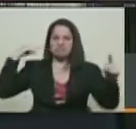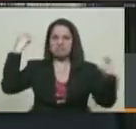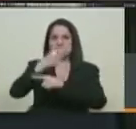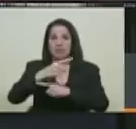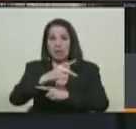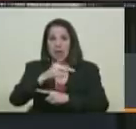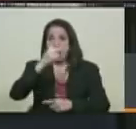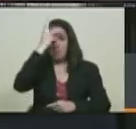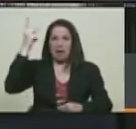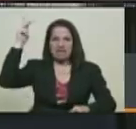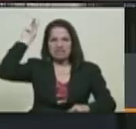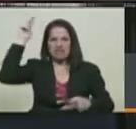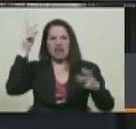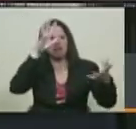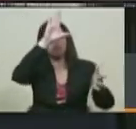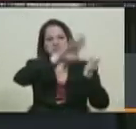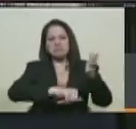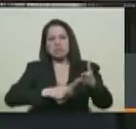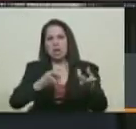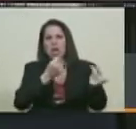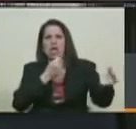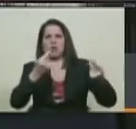con quitarle los recursos económicos.